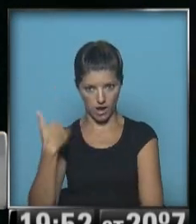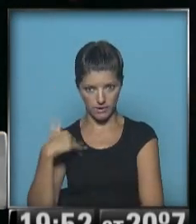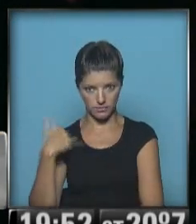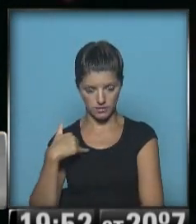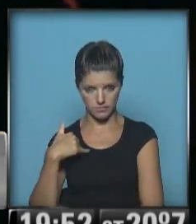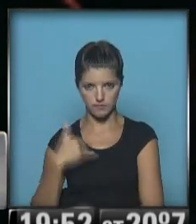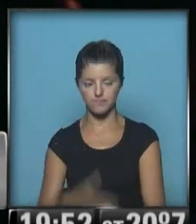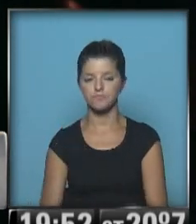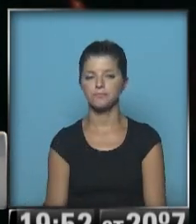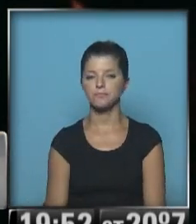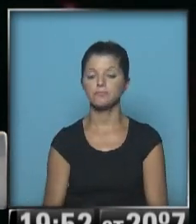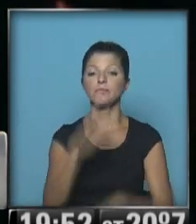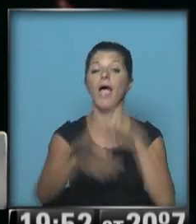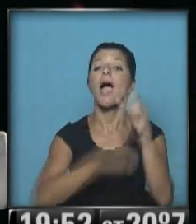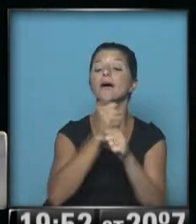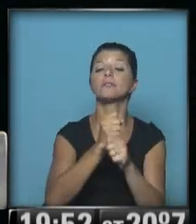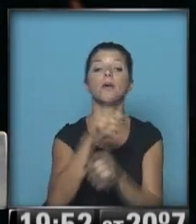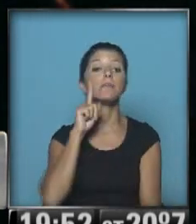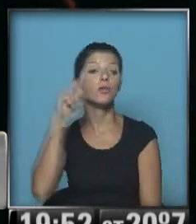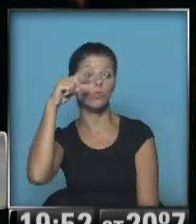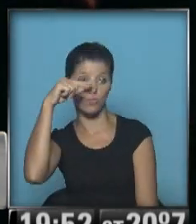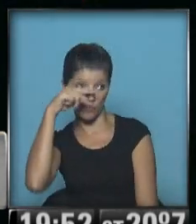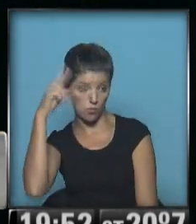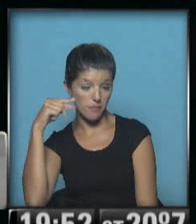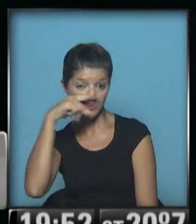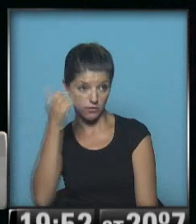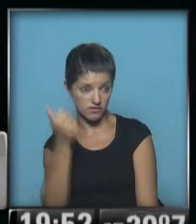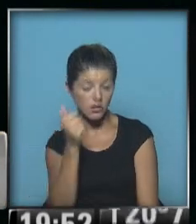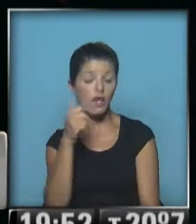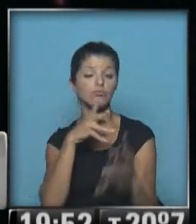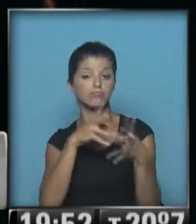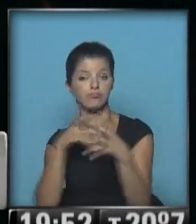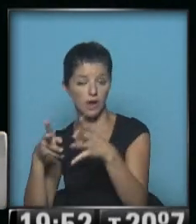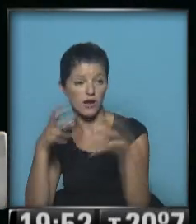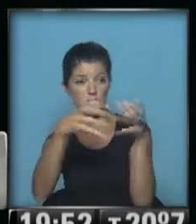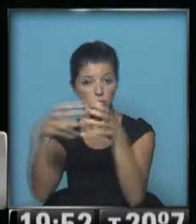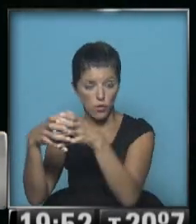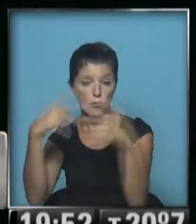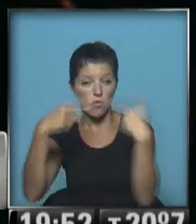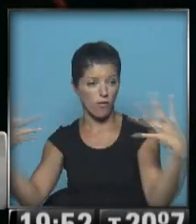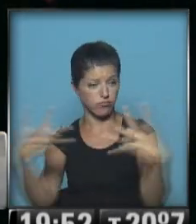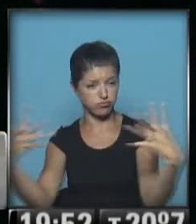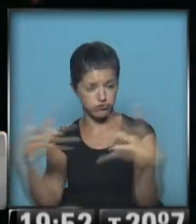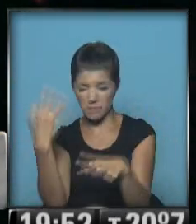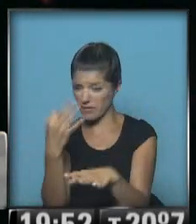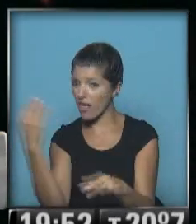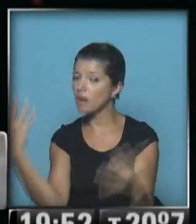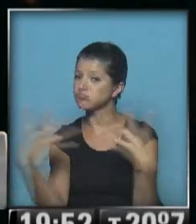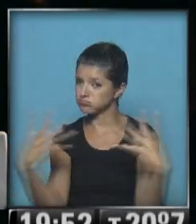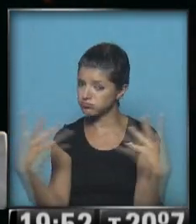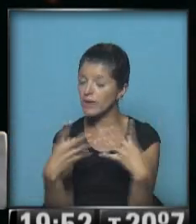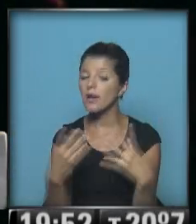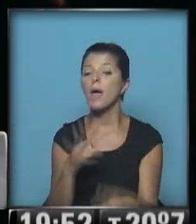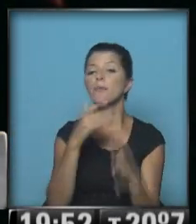Argentina hasta 1976 hubo una guerra de guerrillas que era una verdadera guerra había